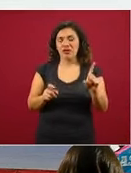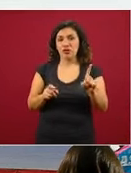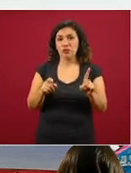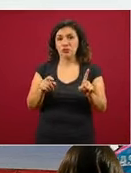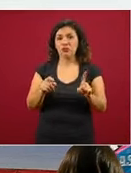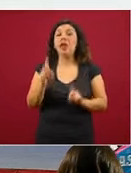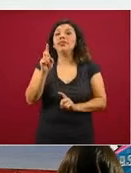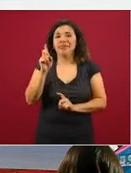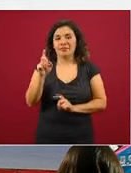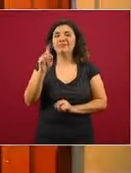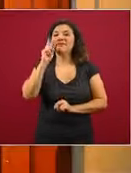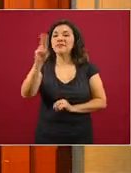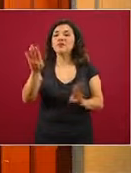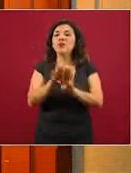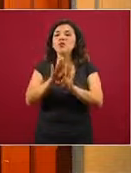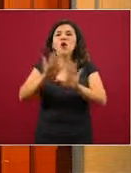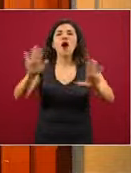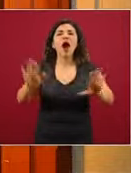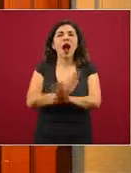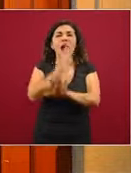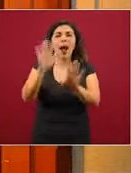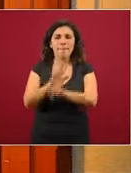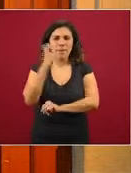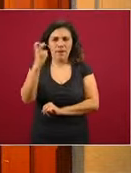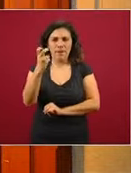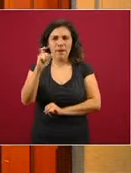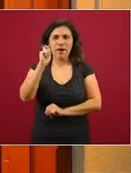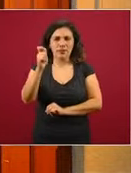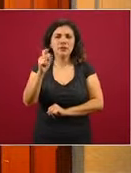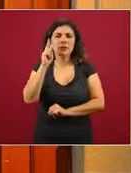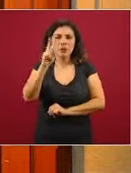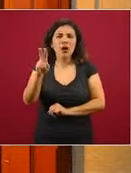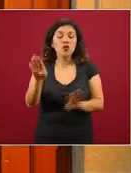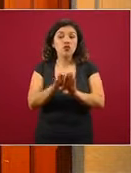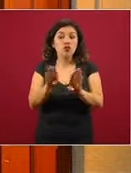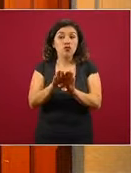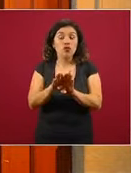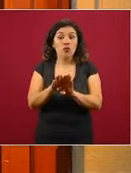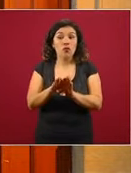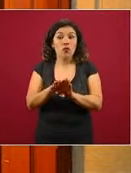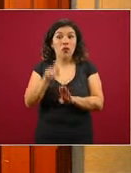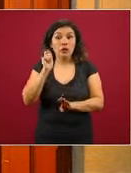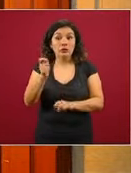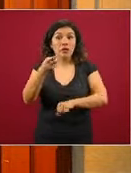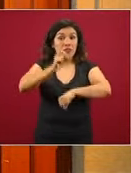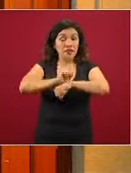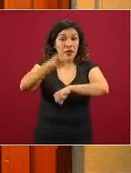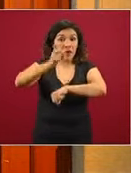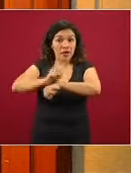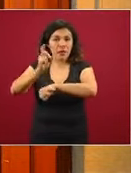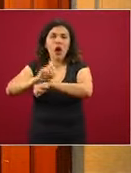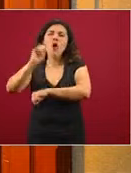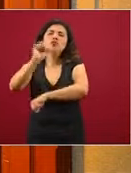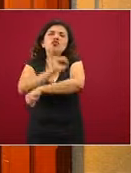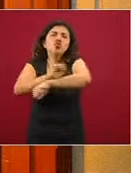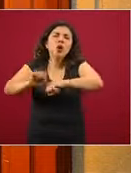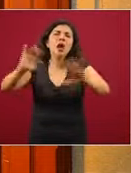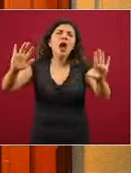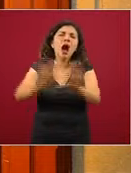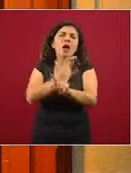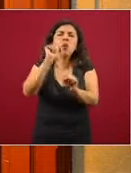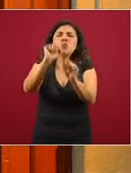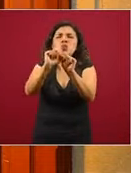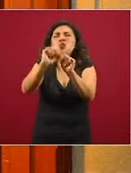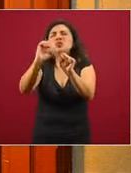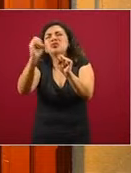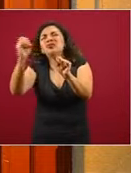que prácticamente la variación, lógicamente esta variación no se da de forma diaria o es muy ligera, son decimales